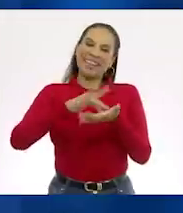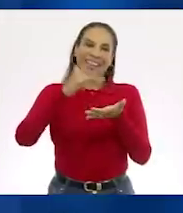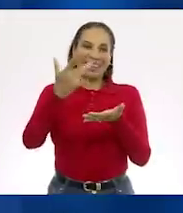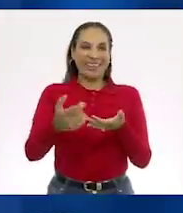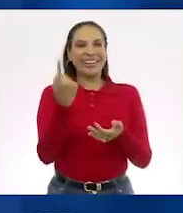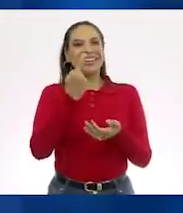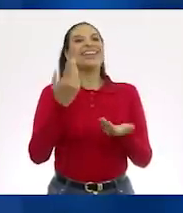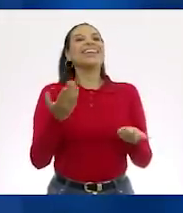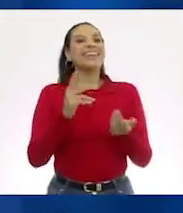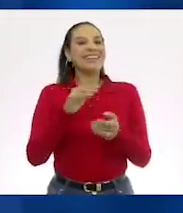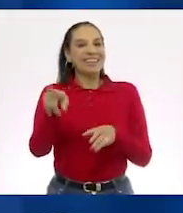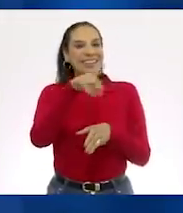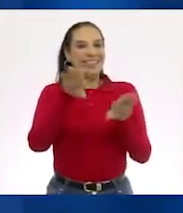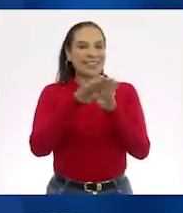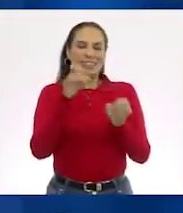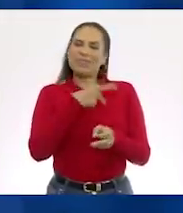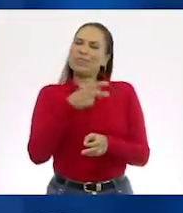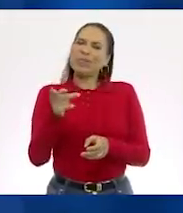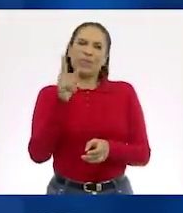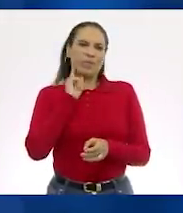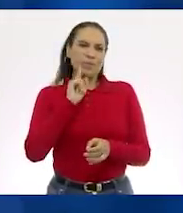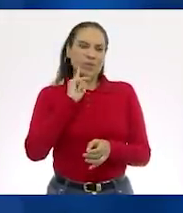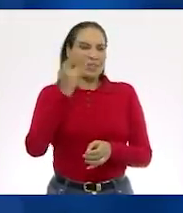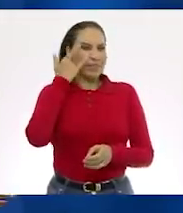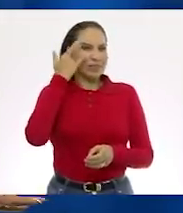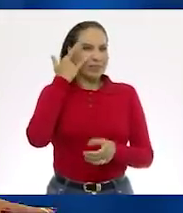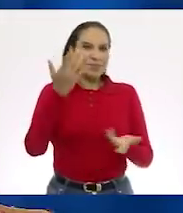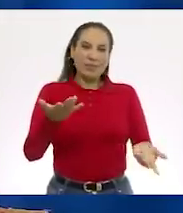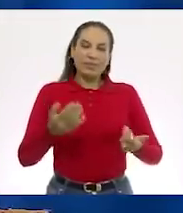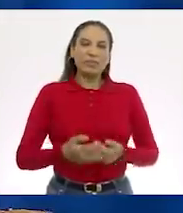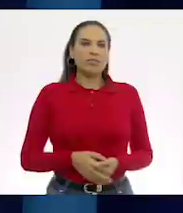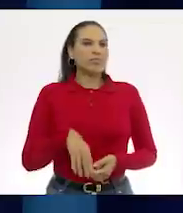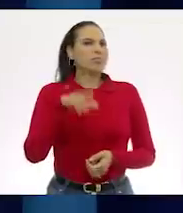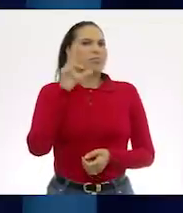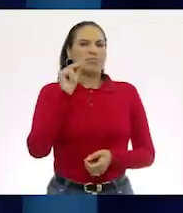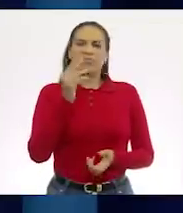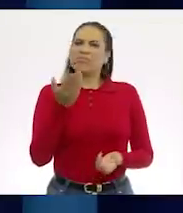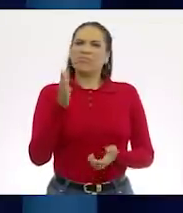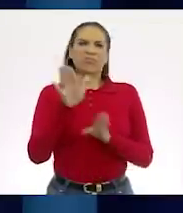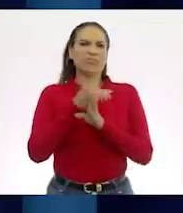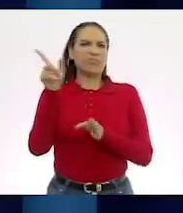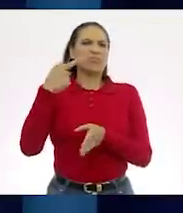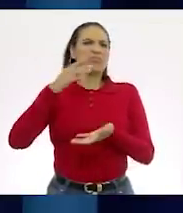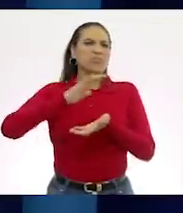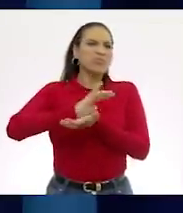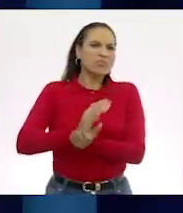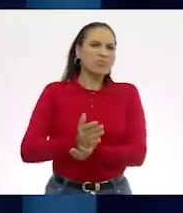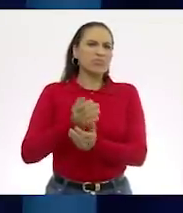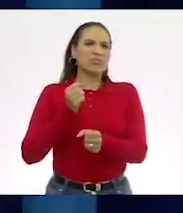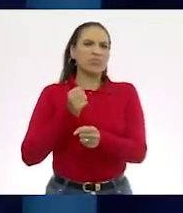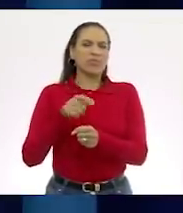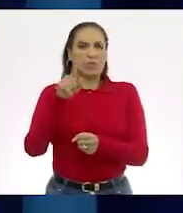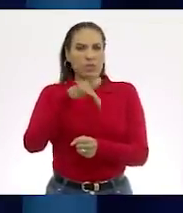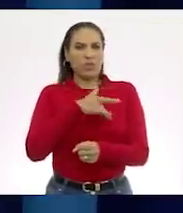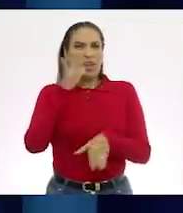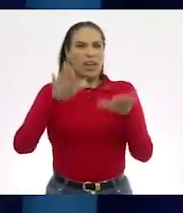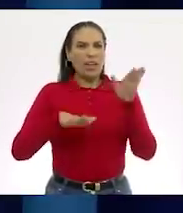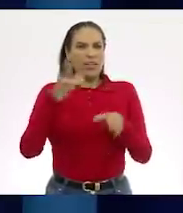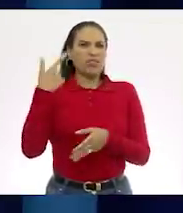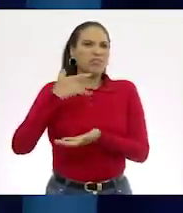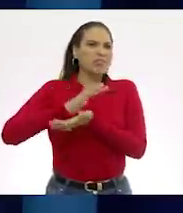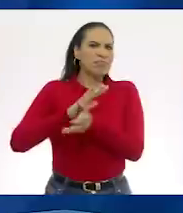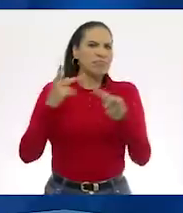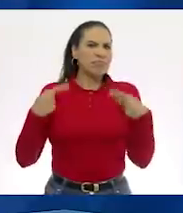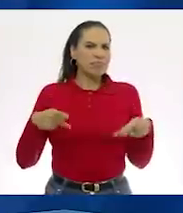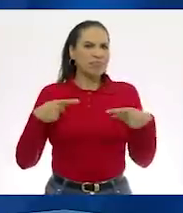¿Qué tal, eh? Pobre de la pirata, ¿no? Sí, no se merecía para nada ese maltrato. ¿A ti te molesta cuando te tratan